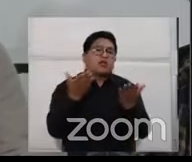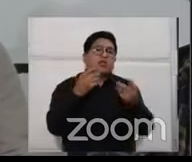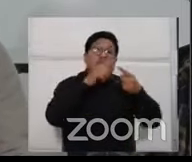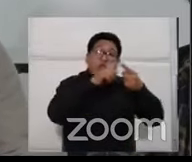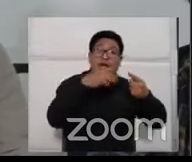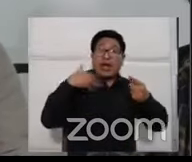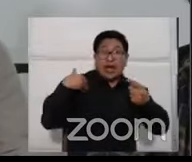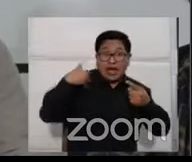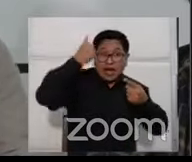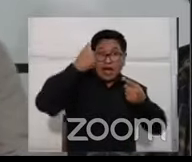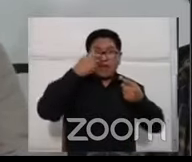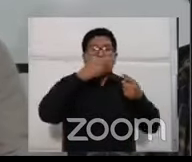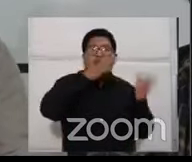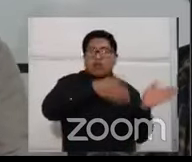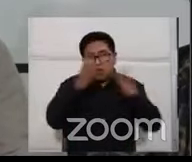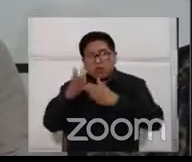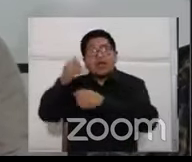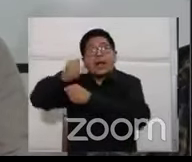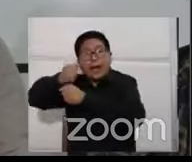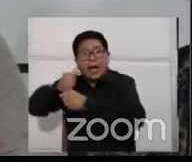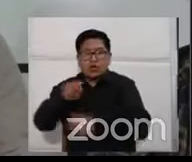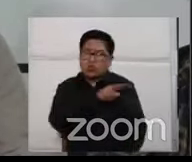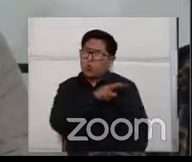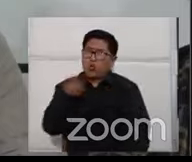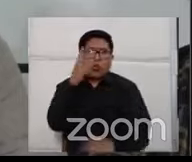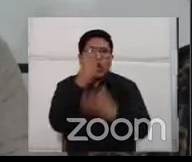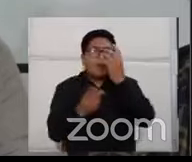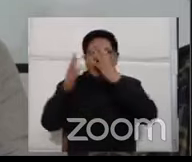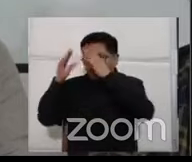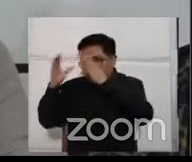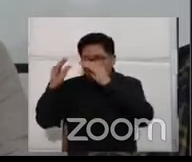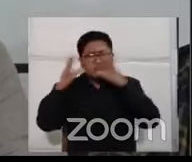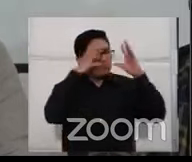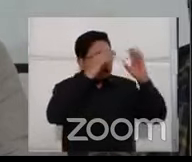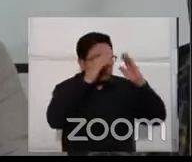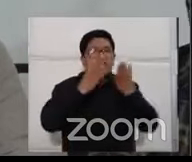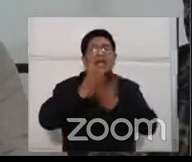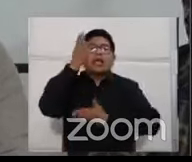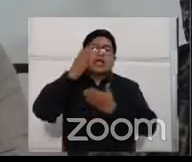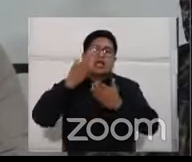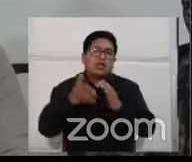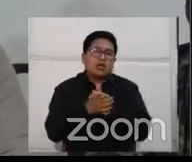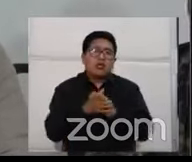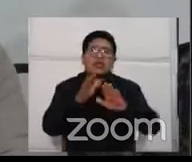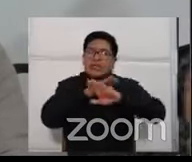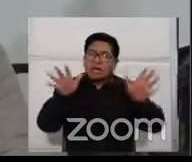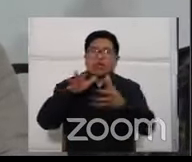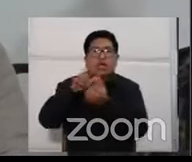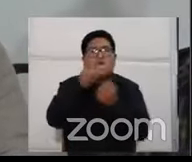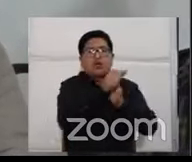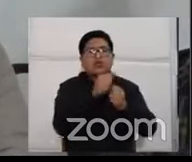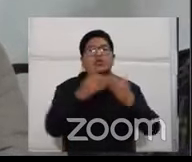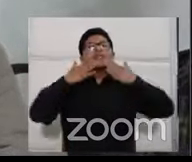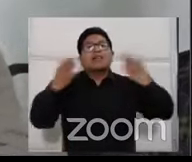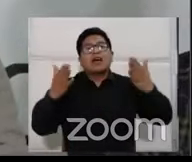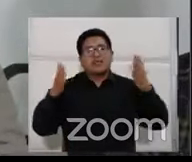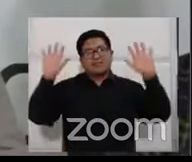los que empleados que no que no exista la explotación laboral eso es todo muchas gracias